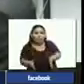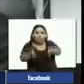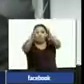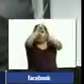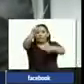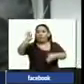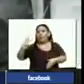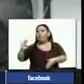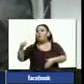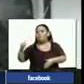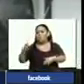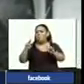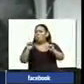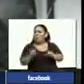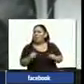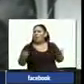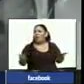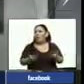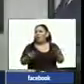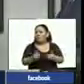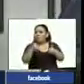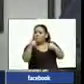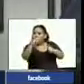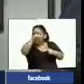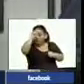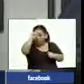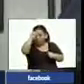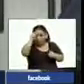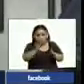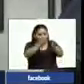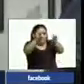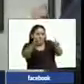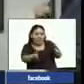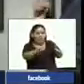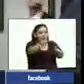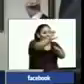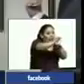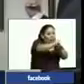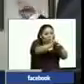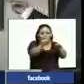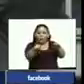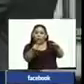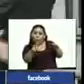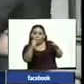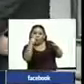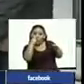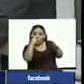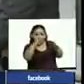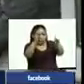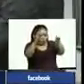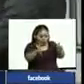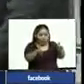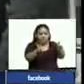estar funcionando correctamente solo durante el primer semestre de 2020.